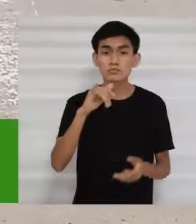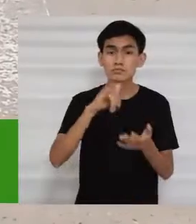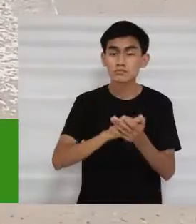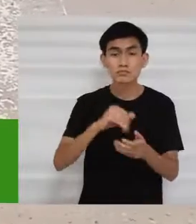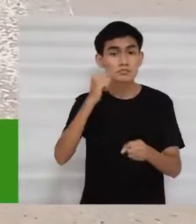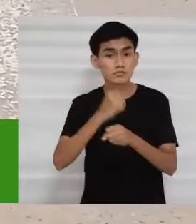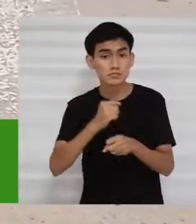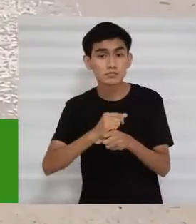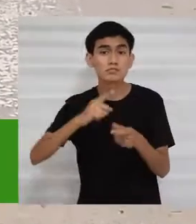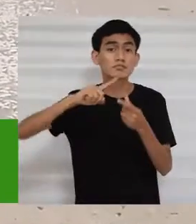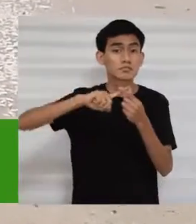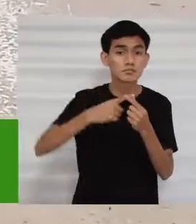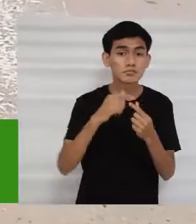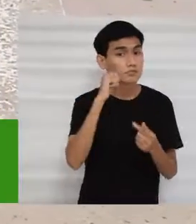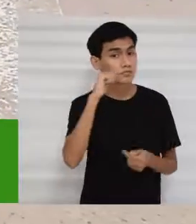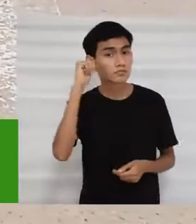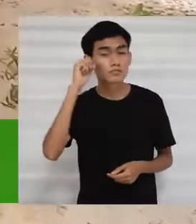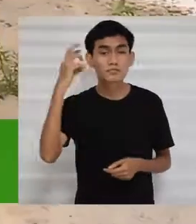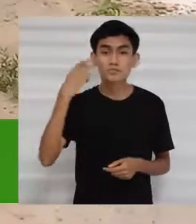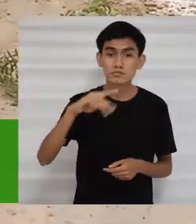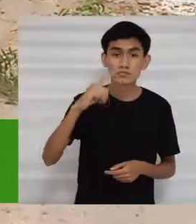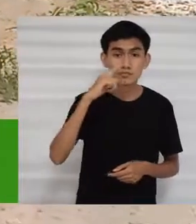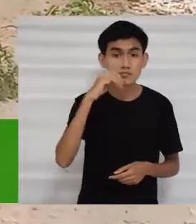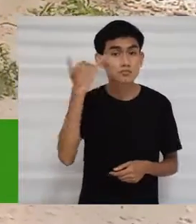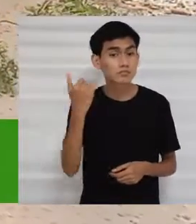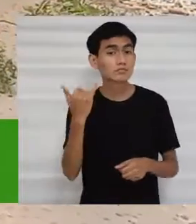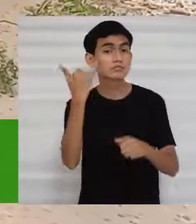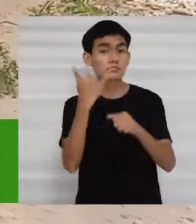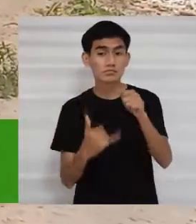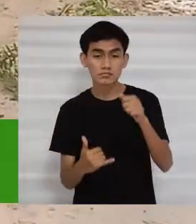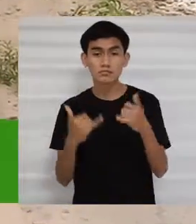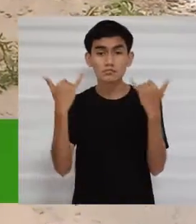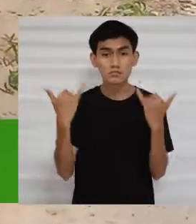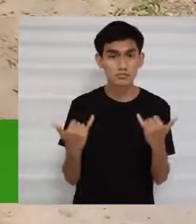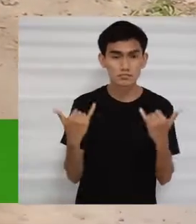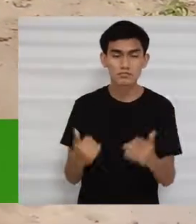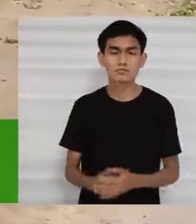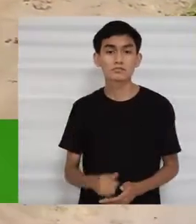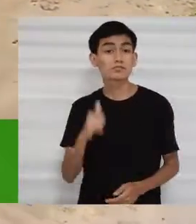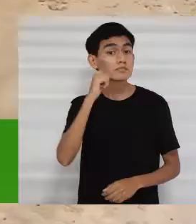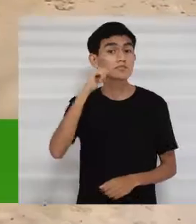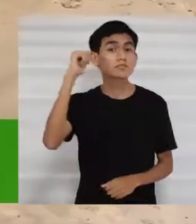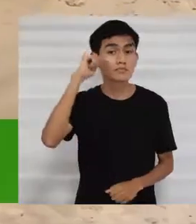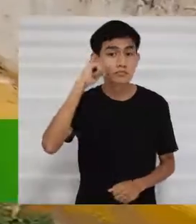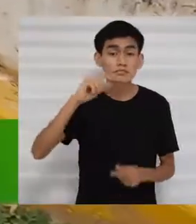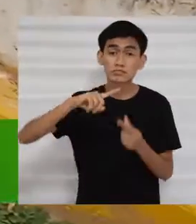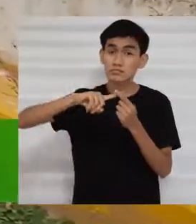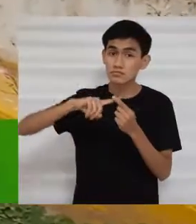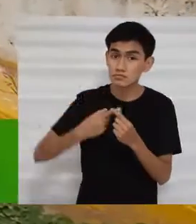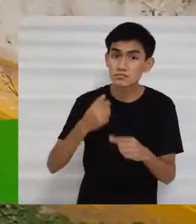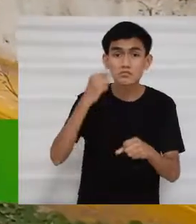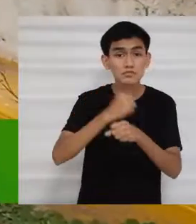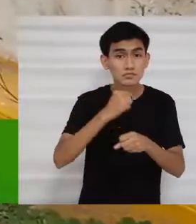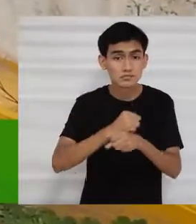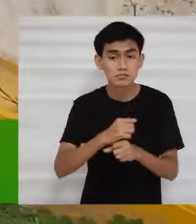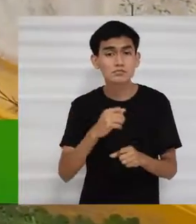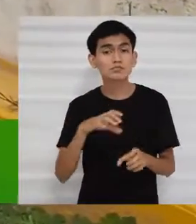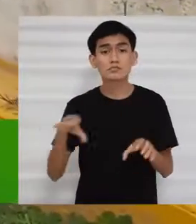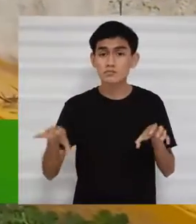que el trabajo se inició el miércoles y concluirá hoy. El día de ayer hemos iniciado trabajando